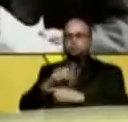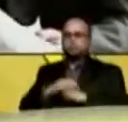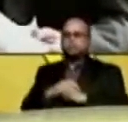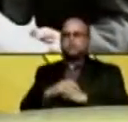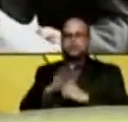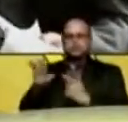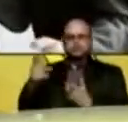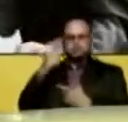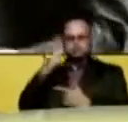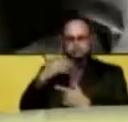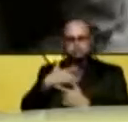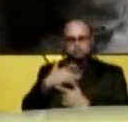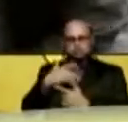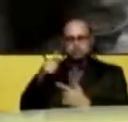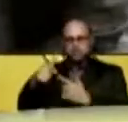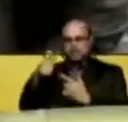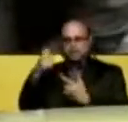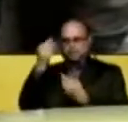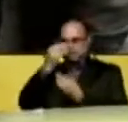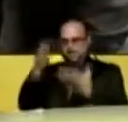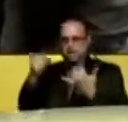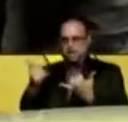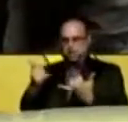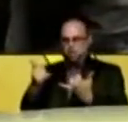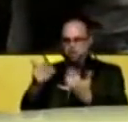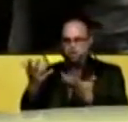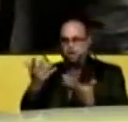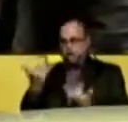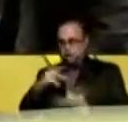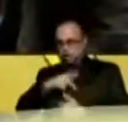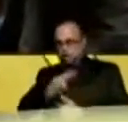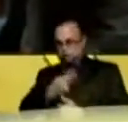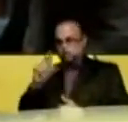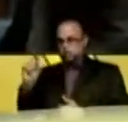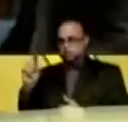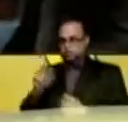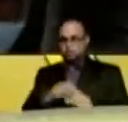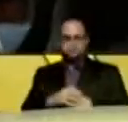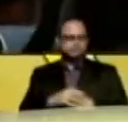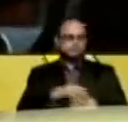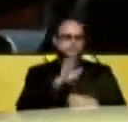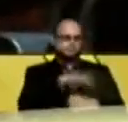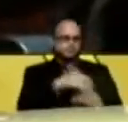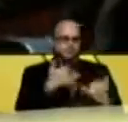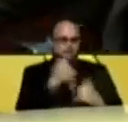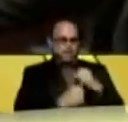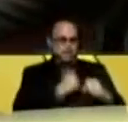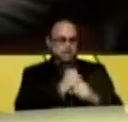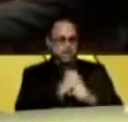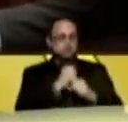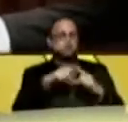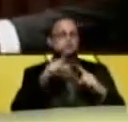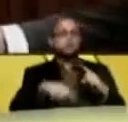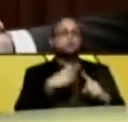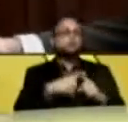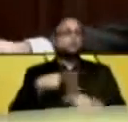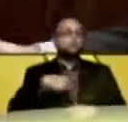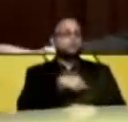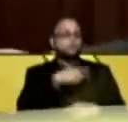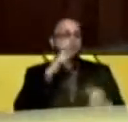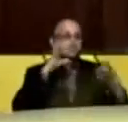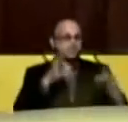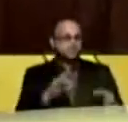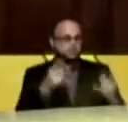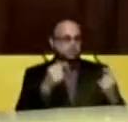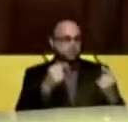mensaje se hubiese dado en estos días perdóname mira las noticias de este año este año cuando decidimos que ya que el